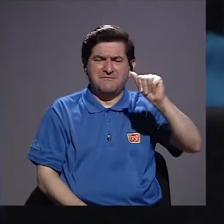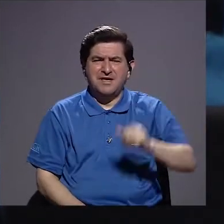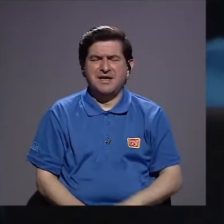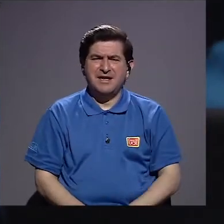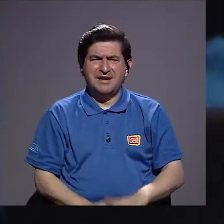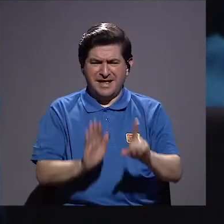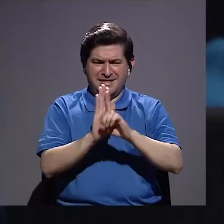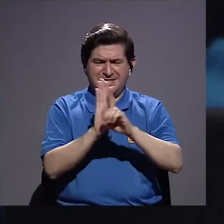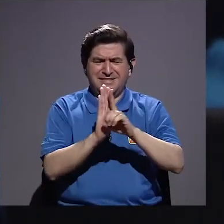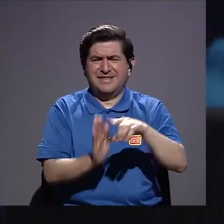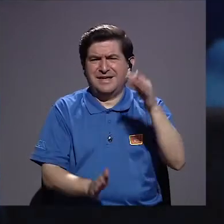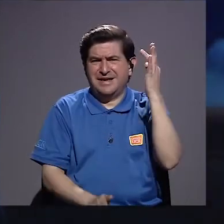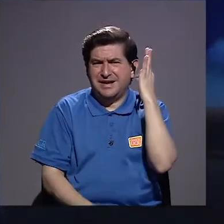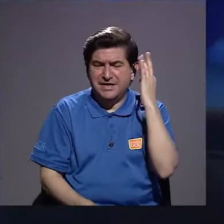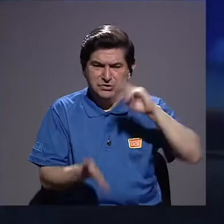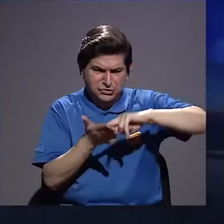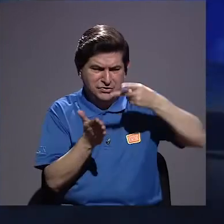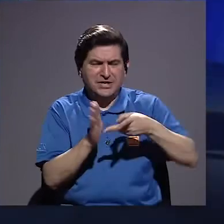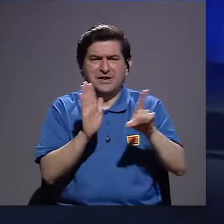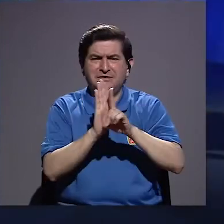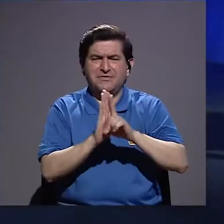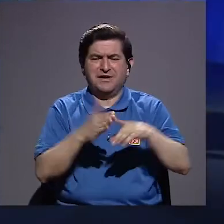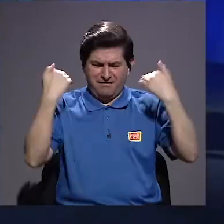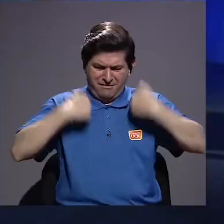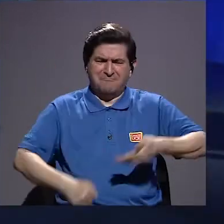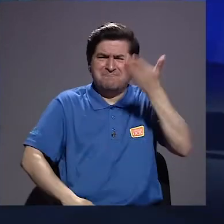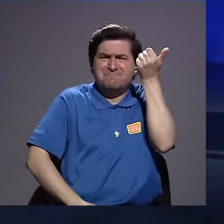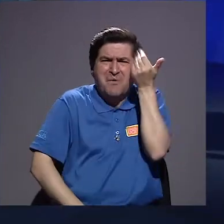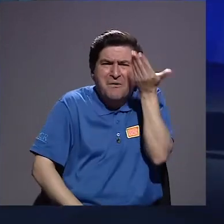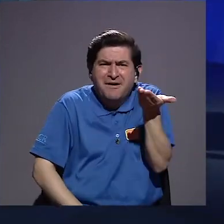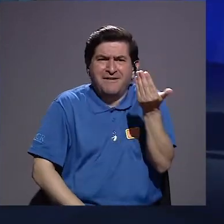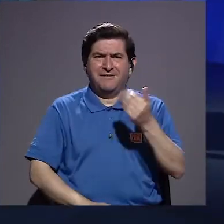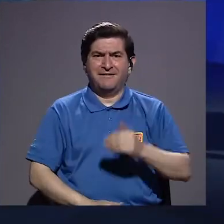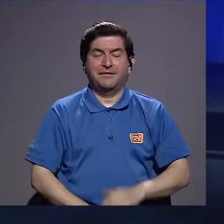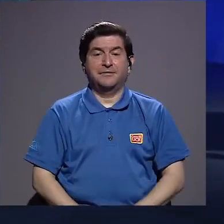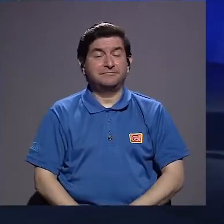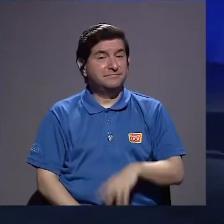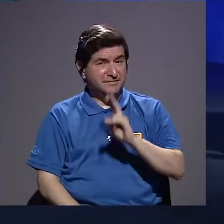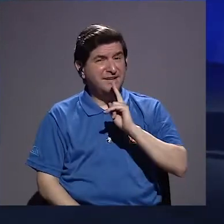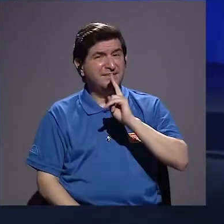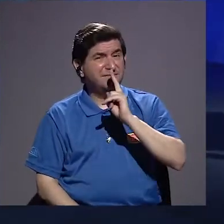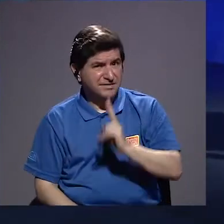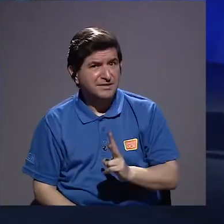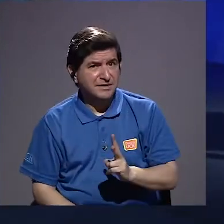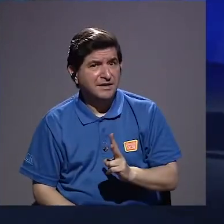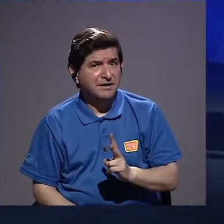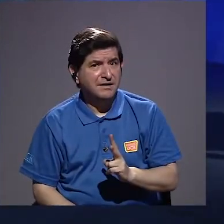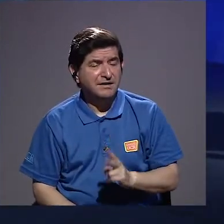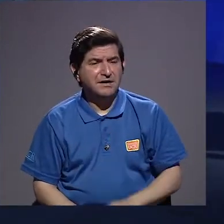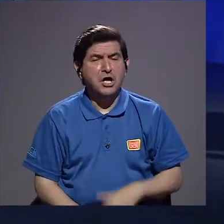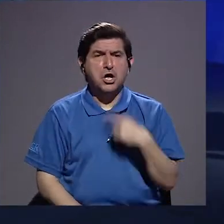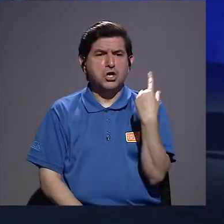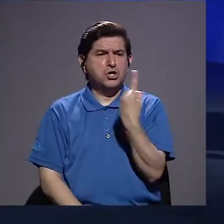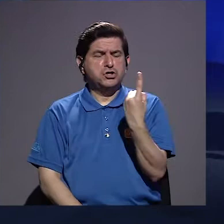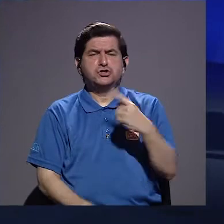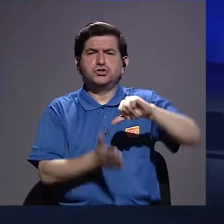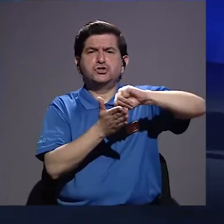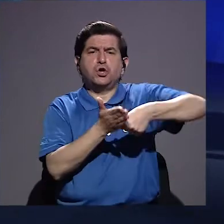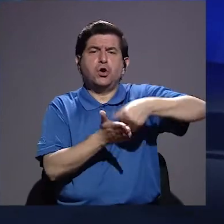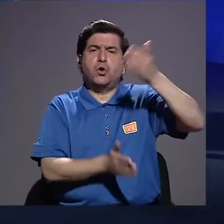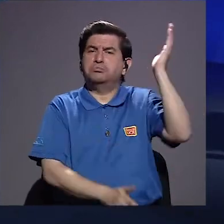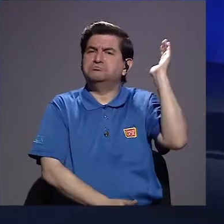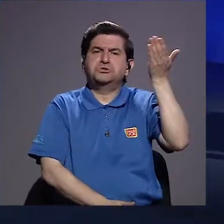de las mujeres son derechos humanos? Porque en realidad solo estaba afirmado en el